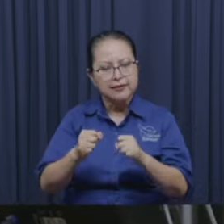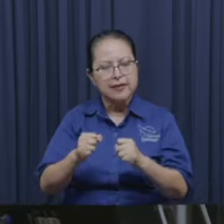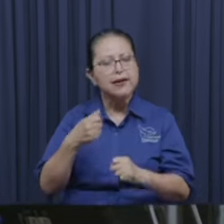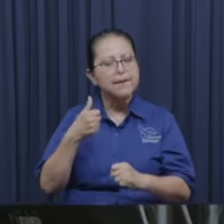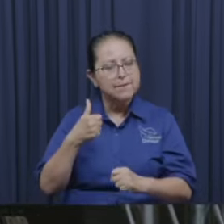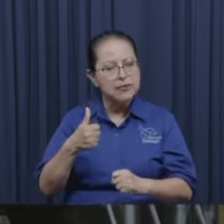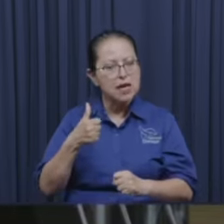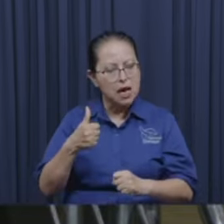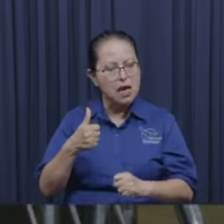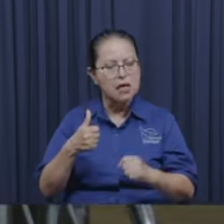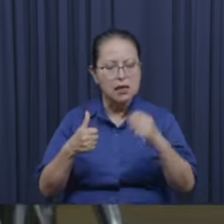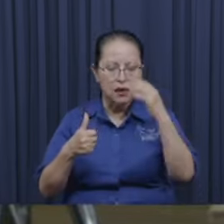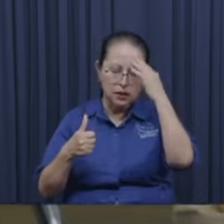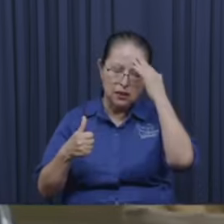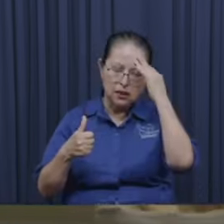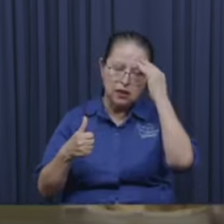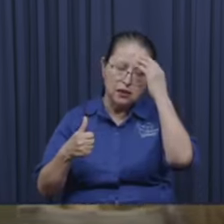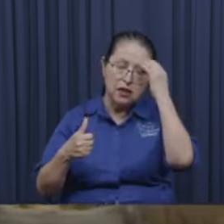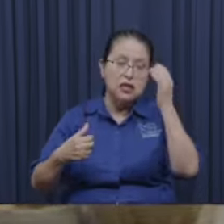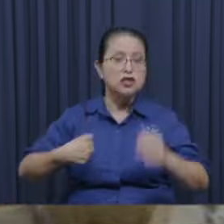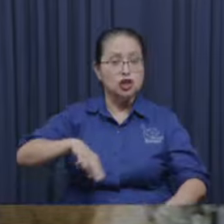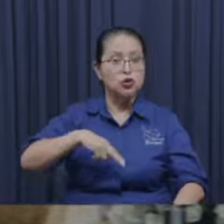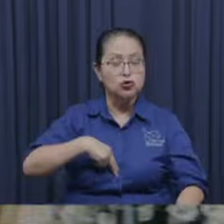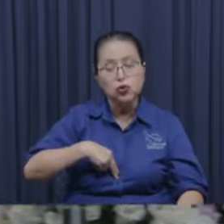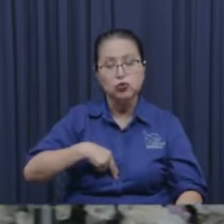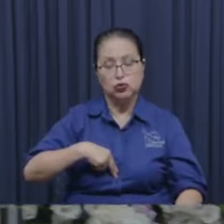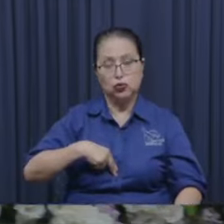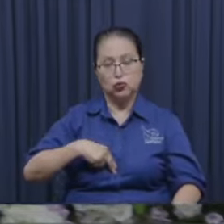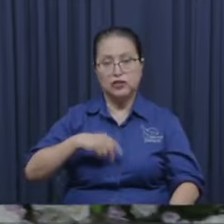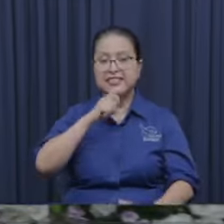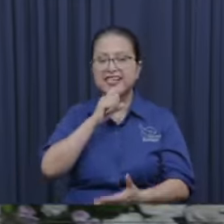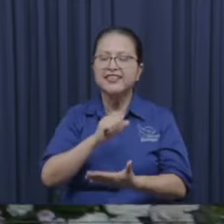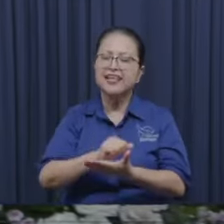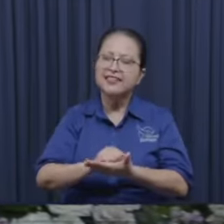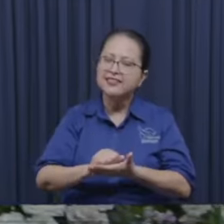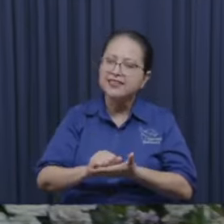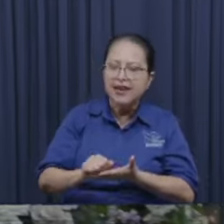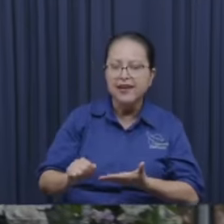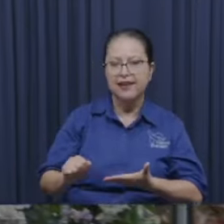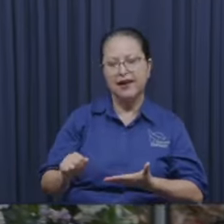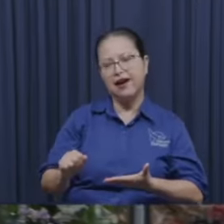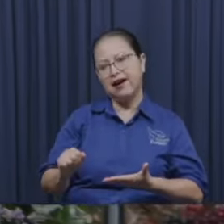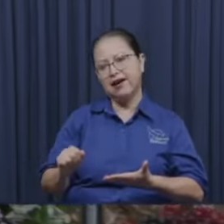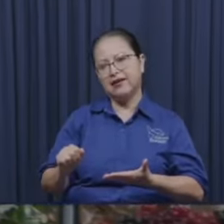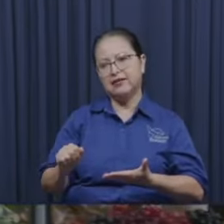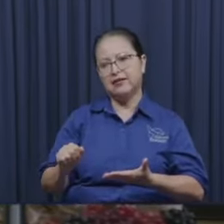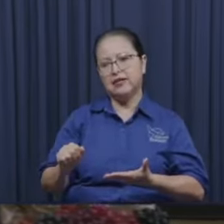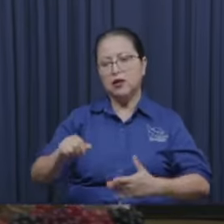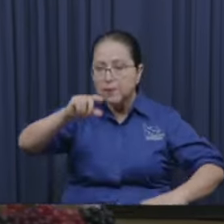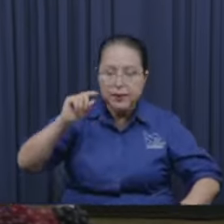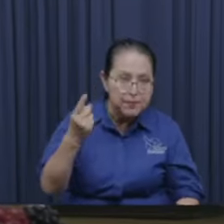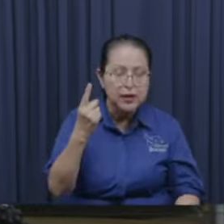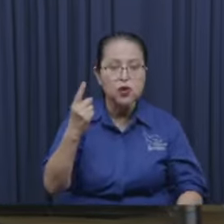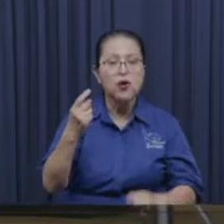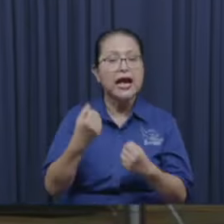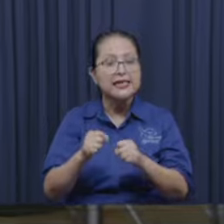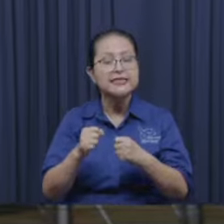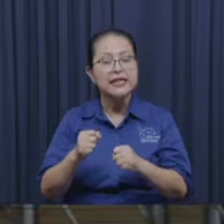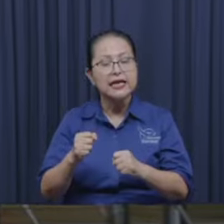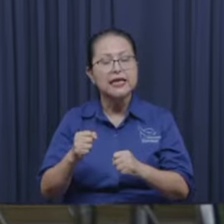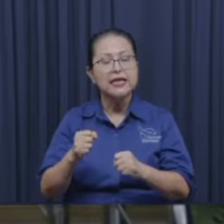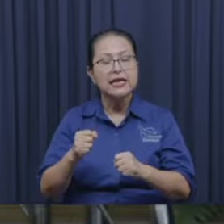adecuadamente Porque si nos vamos a acercar a la mesa del señor para comer su carne y beber su sangre lo primero que tenemos que hacer es